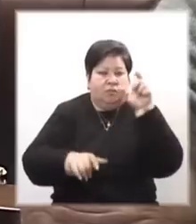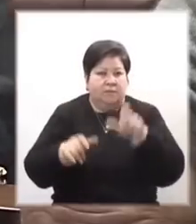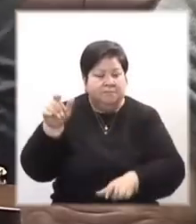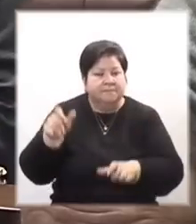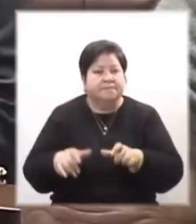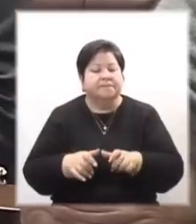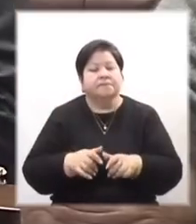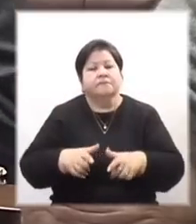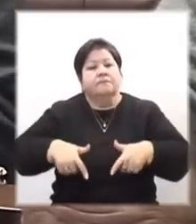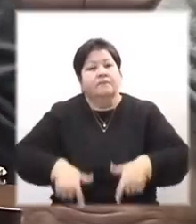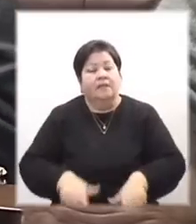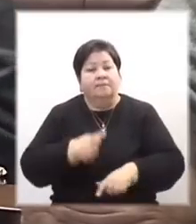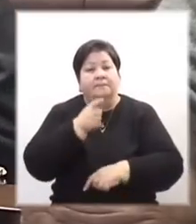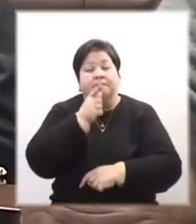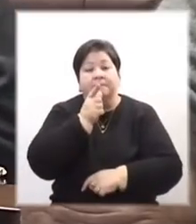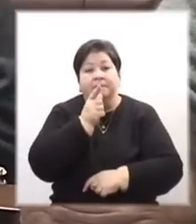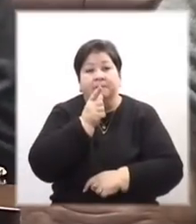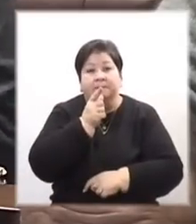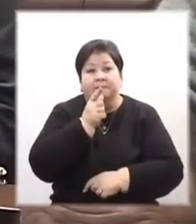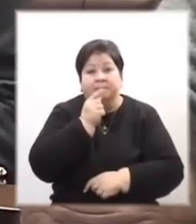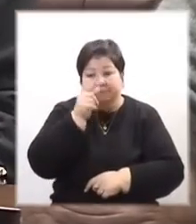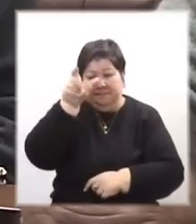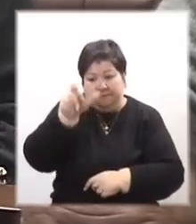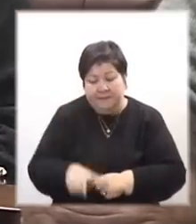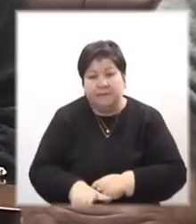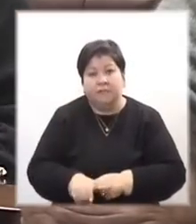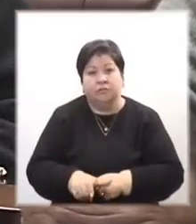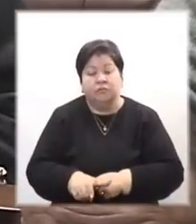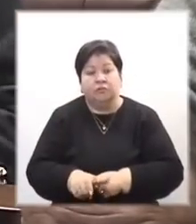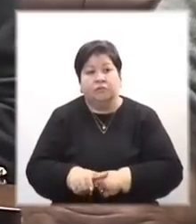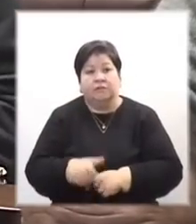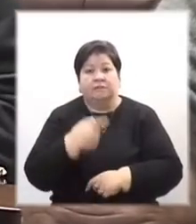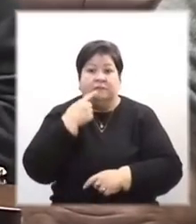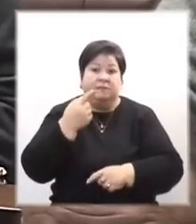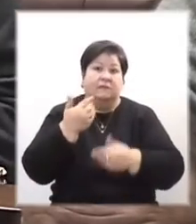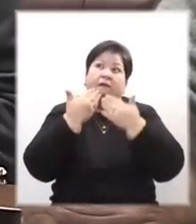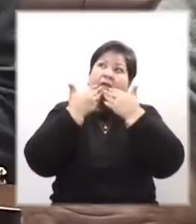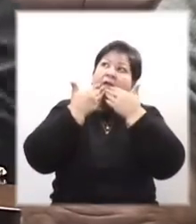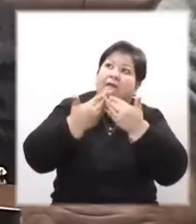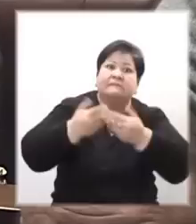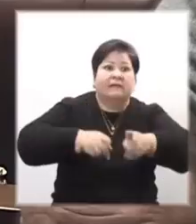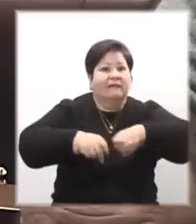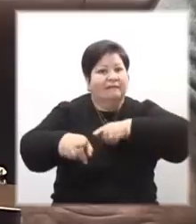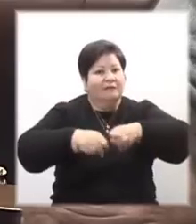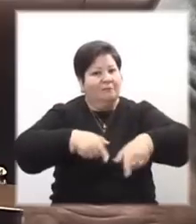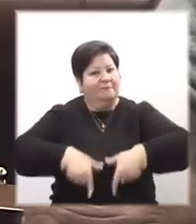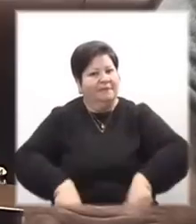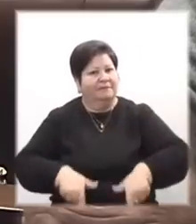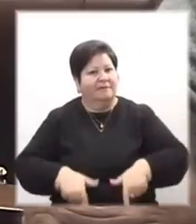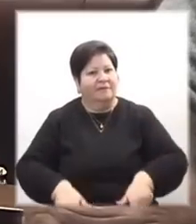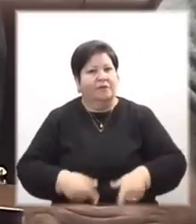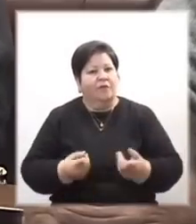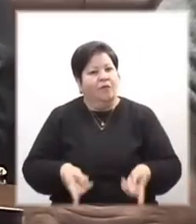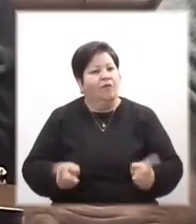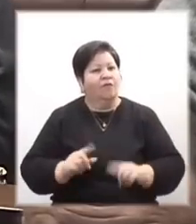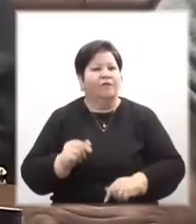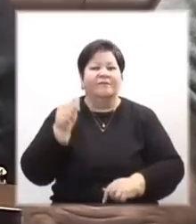El ministro le aseguró a la población en su momento que gracias a la gestión que se estaba llevando adelante en el ministerio habían vuelto las carteras.